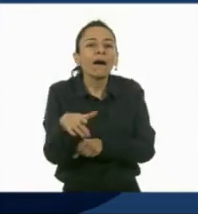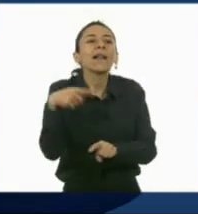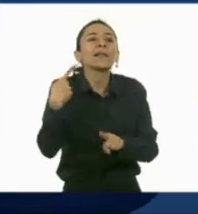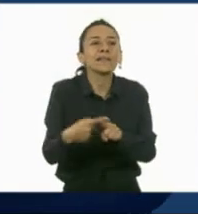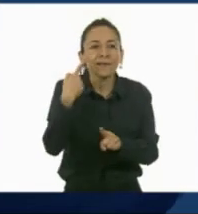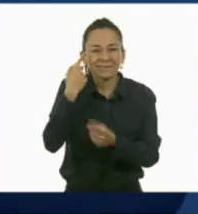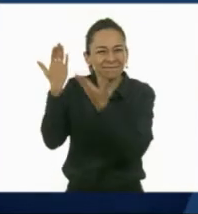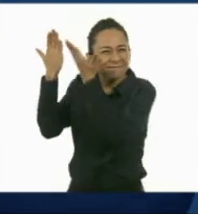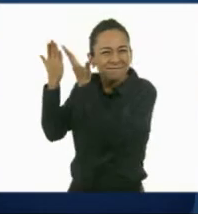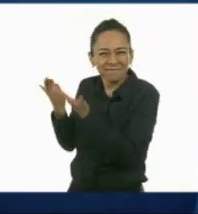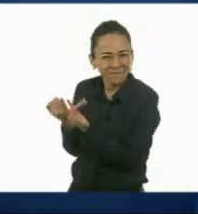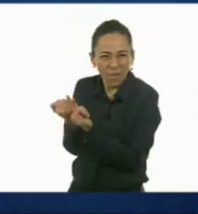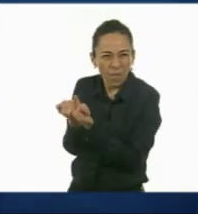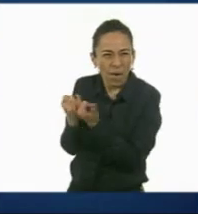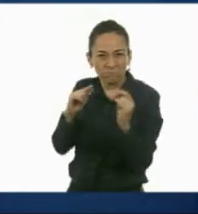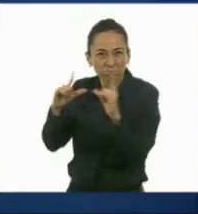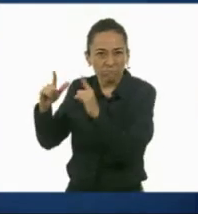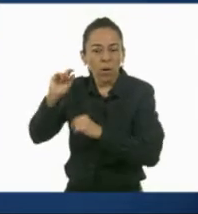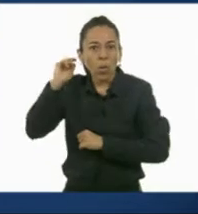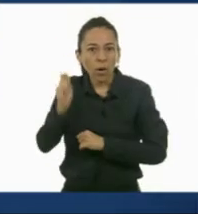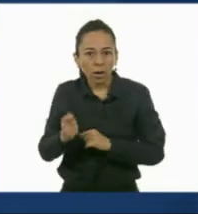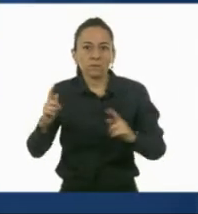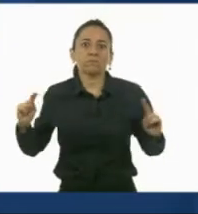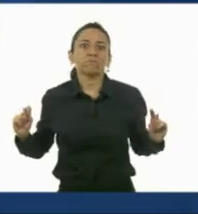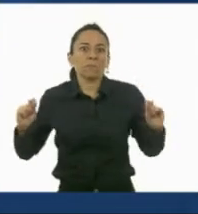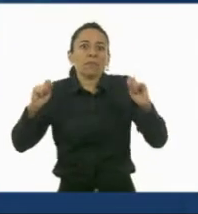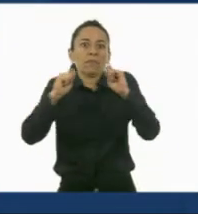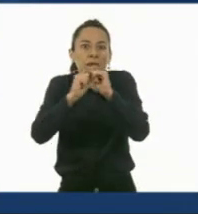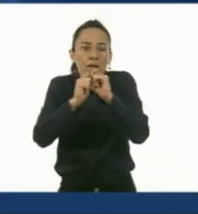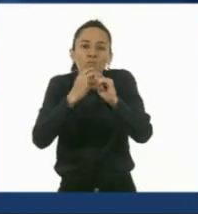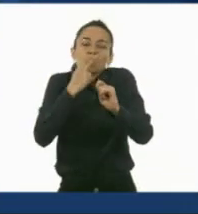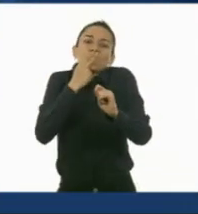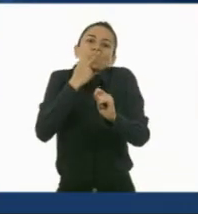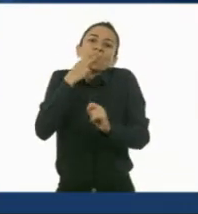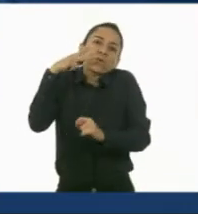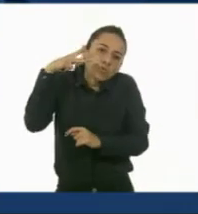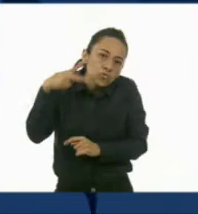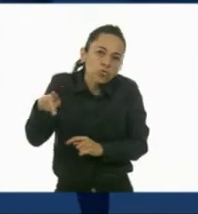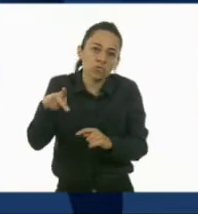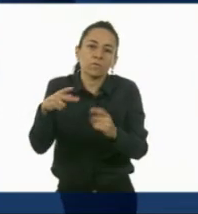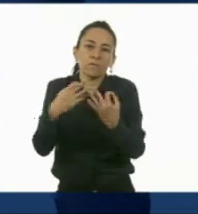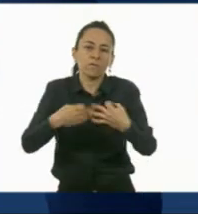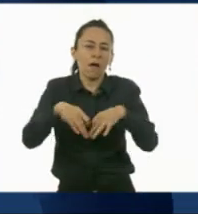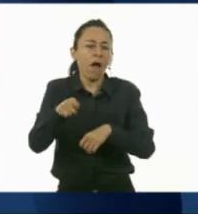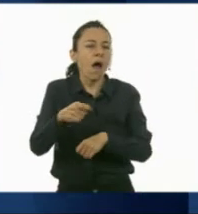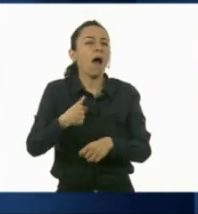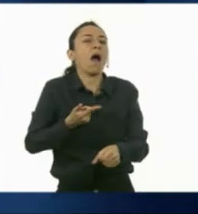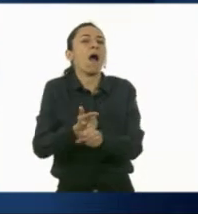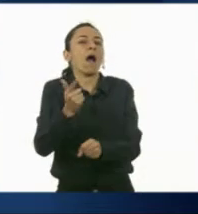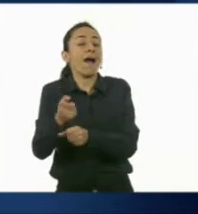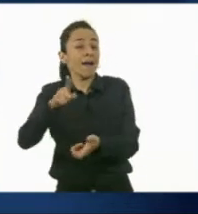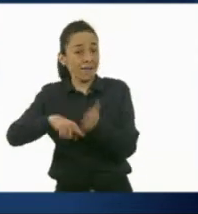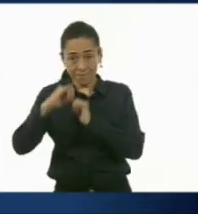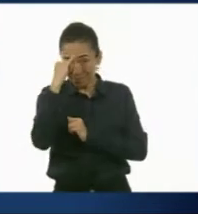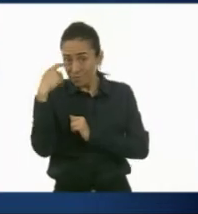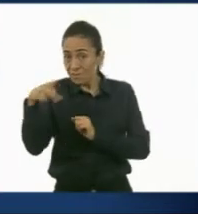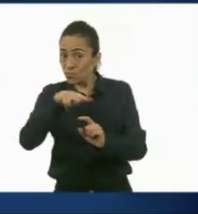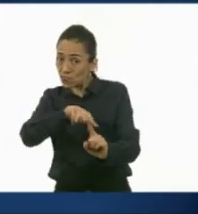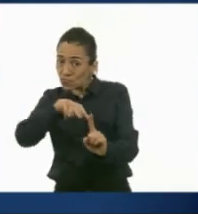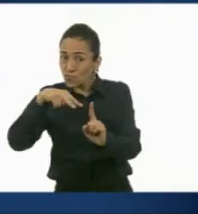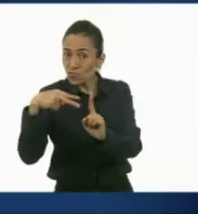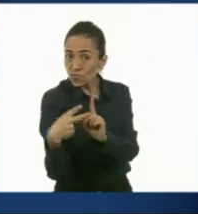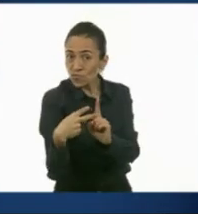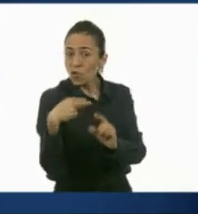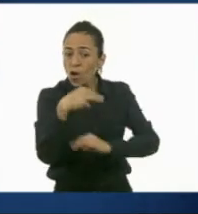pantalla, templos que fueron muy importantes y que nos cuentan un poco de la cosmogonía que tenían en la India. También